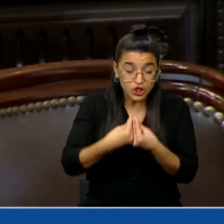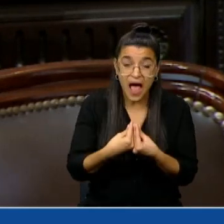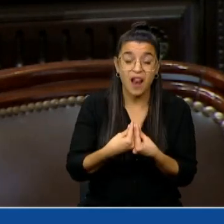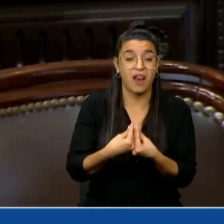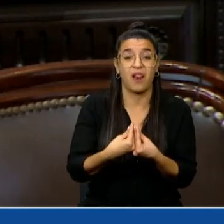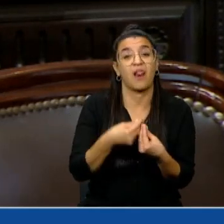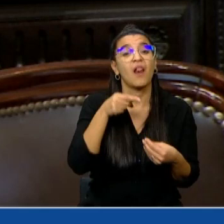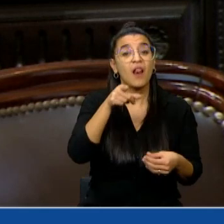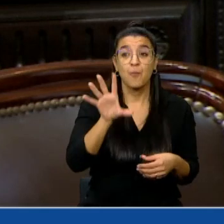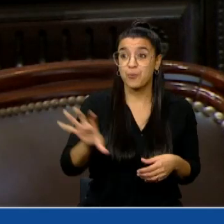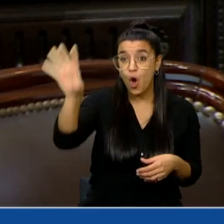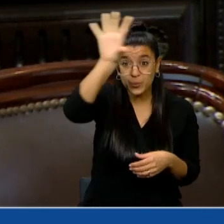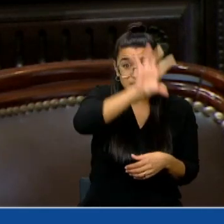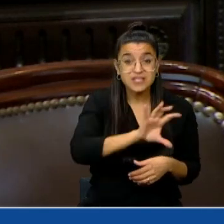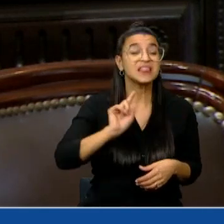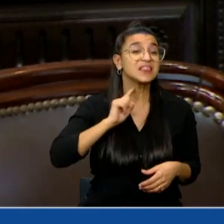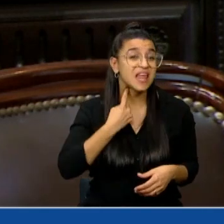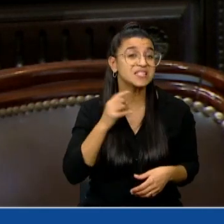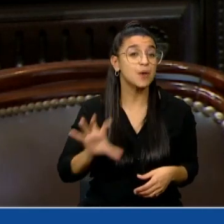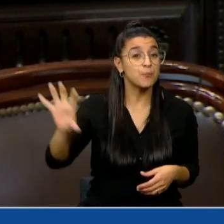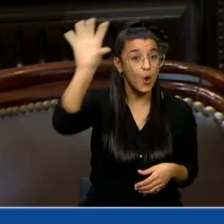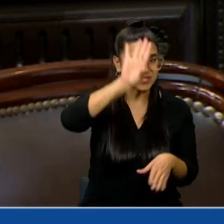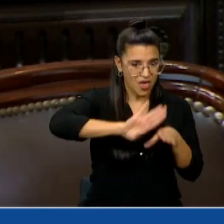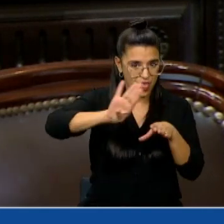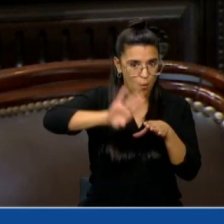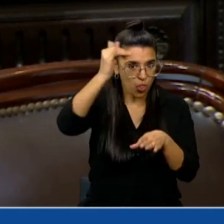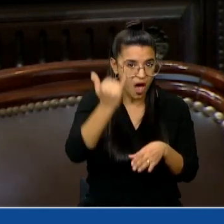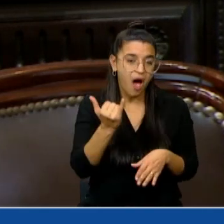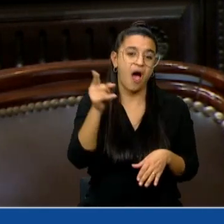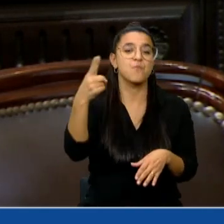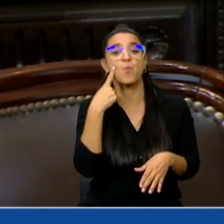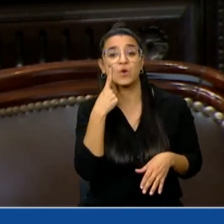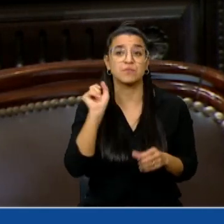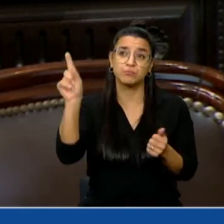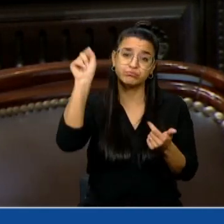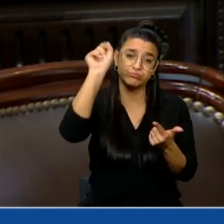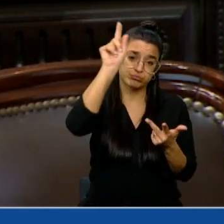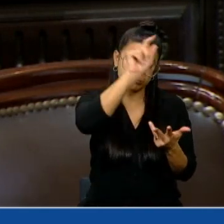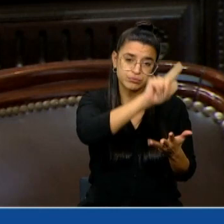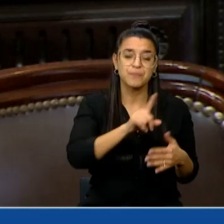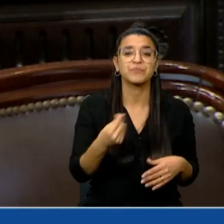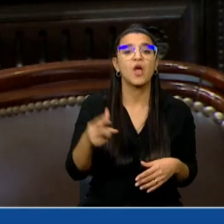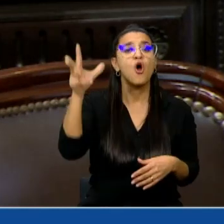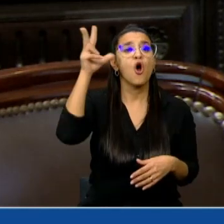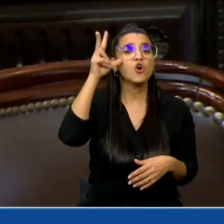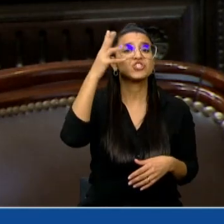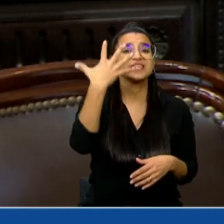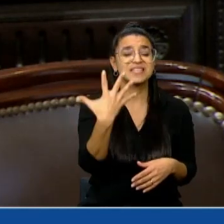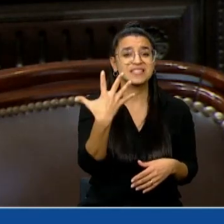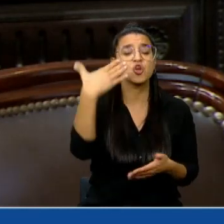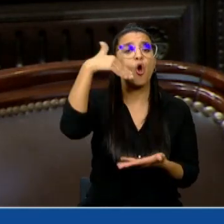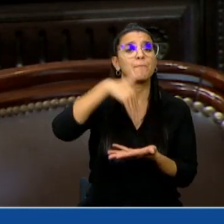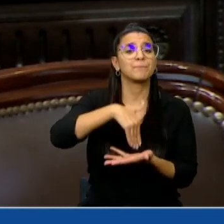tienen estas provincias, las 13 provincias endeudadas y sus respectivos municipios, es de